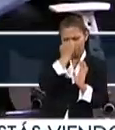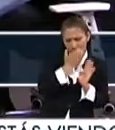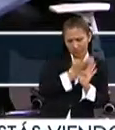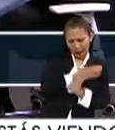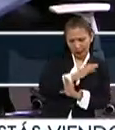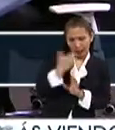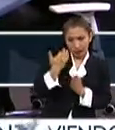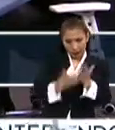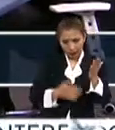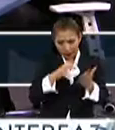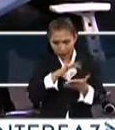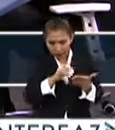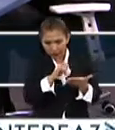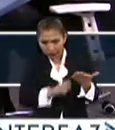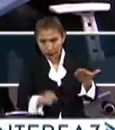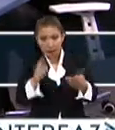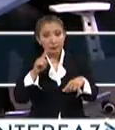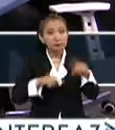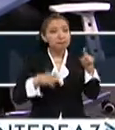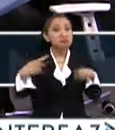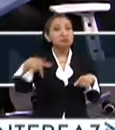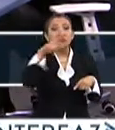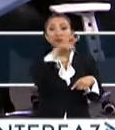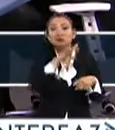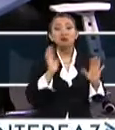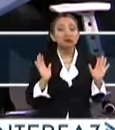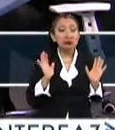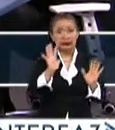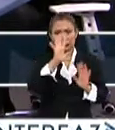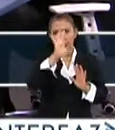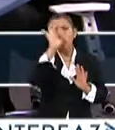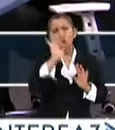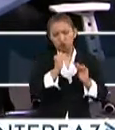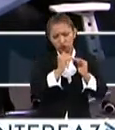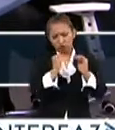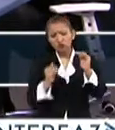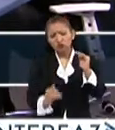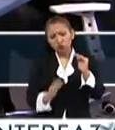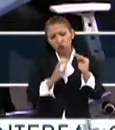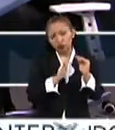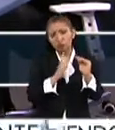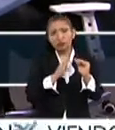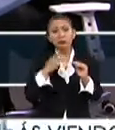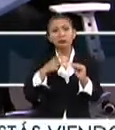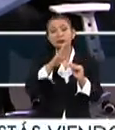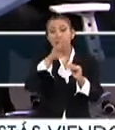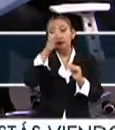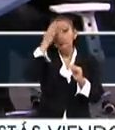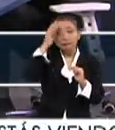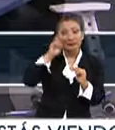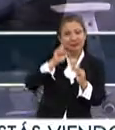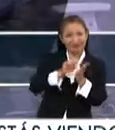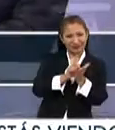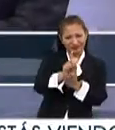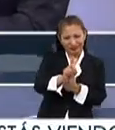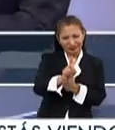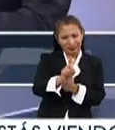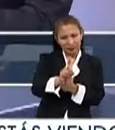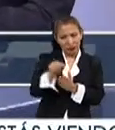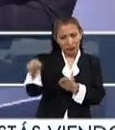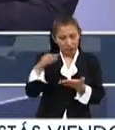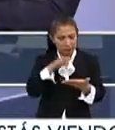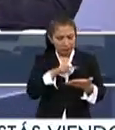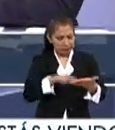del analfabetismo en México. Porque si bien ya estamos debajo del 5%, seguramente si reconociéramos derechos